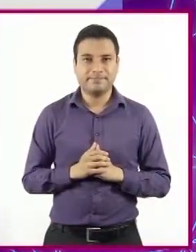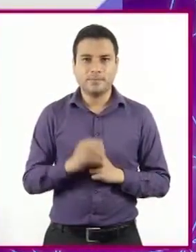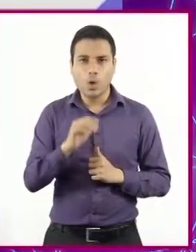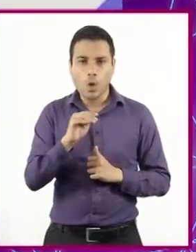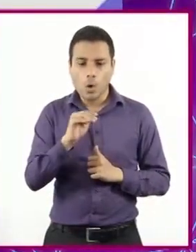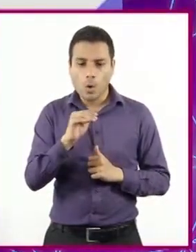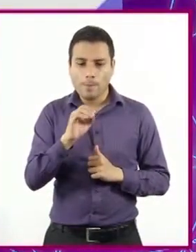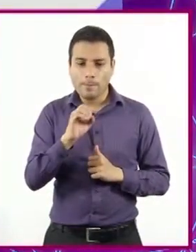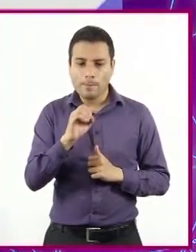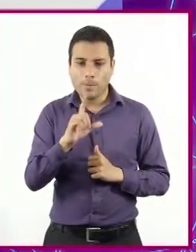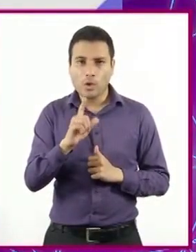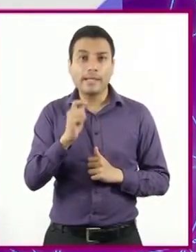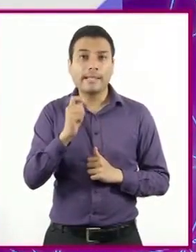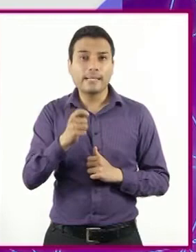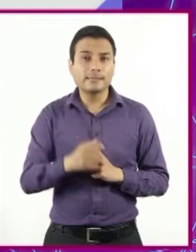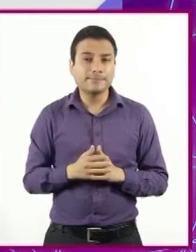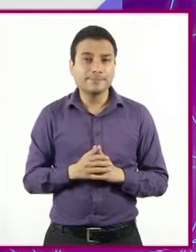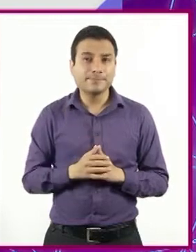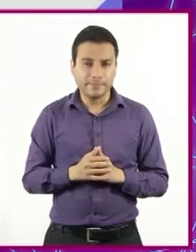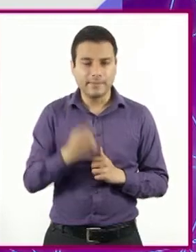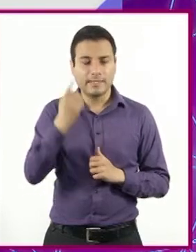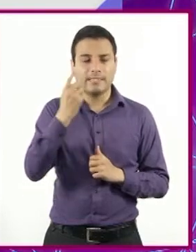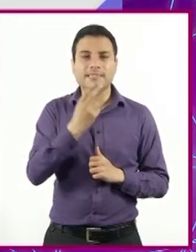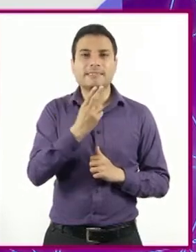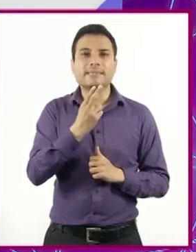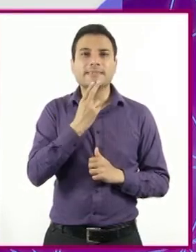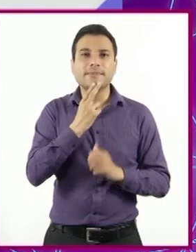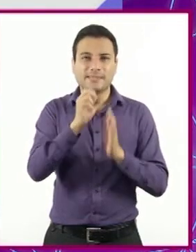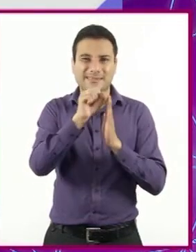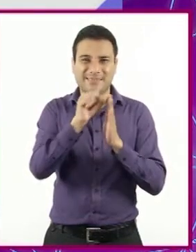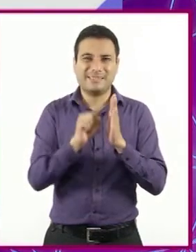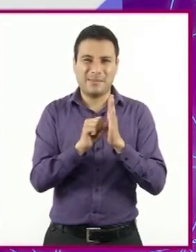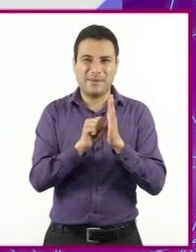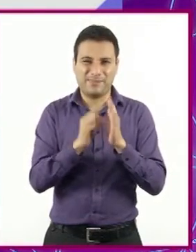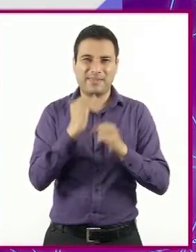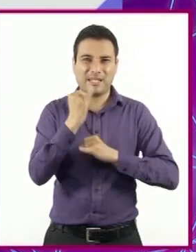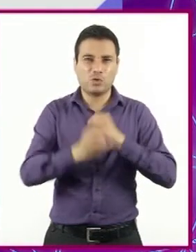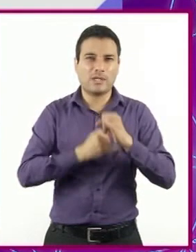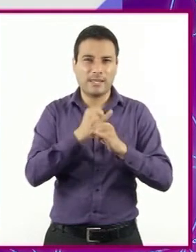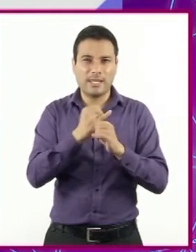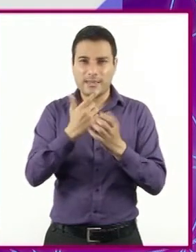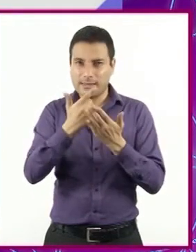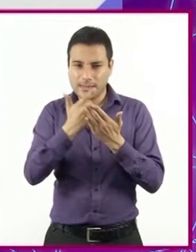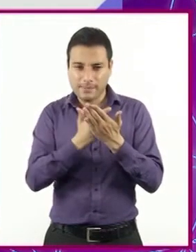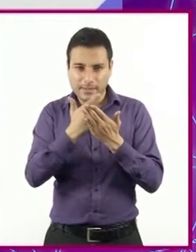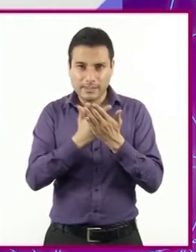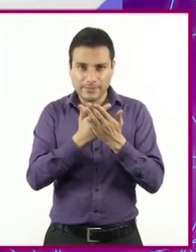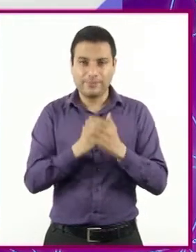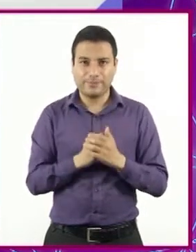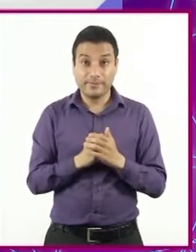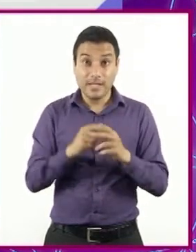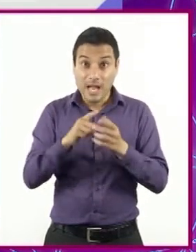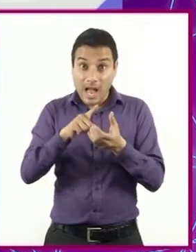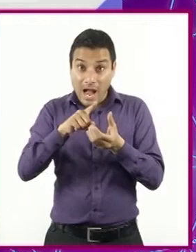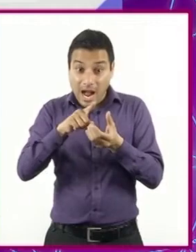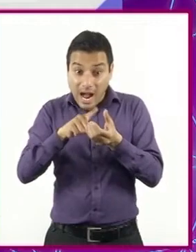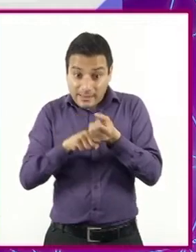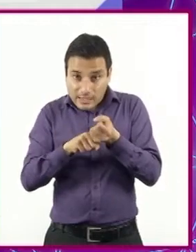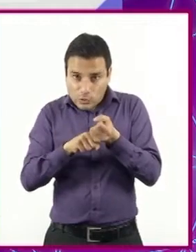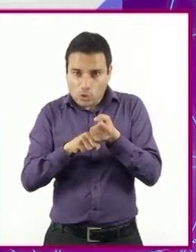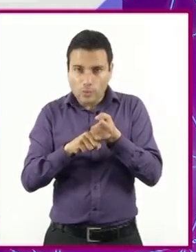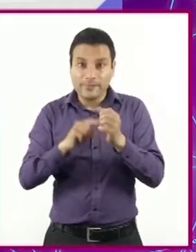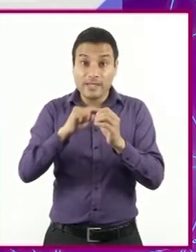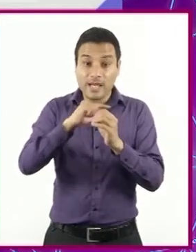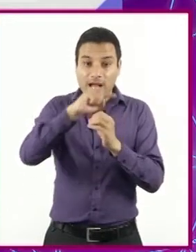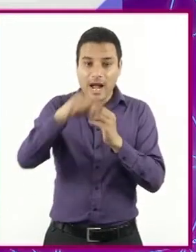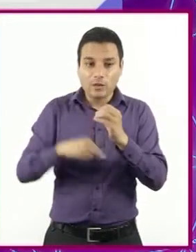Mol es la unidad básica del Sistema Internacional de Medidas, SI, utilizado para medir la cantidad de sustancia. Es el número de átomos